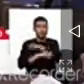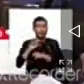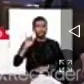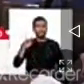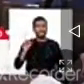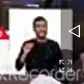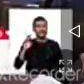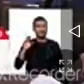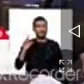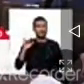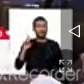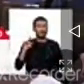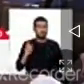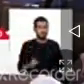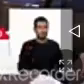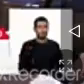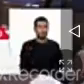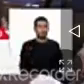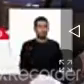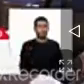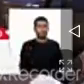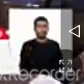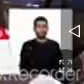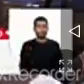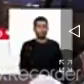Dina Boluarte.